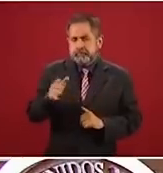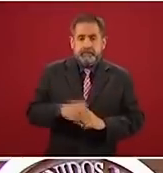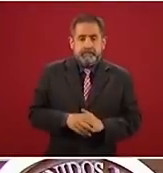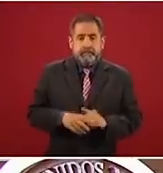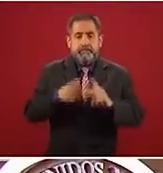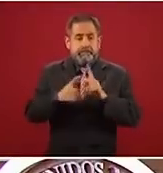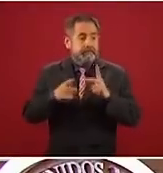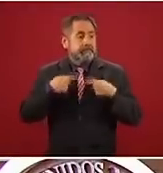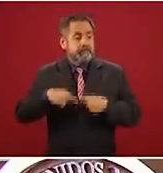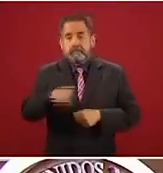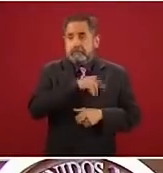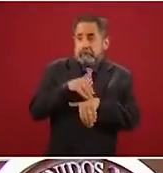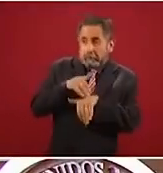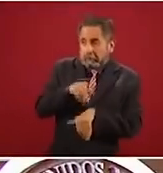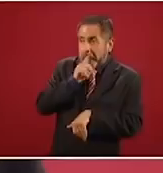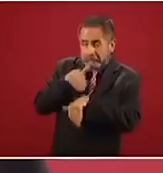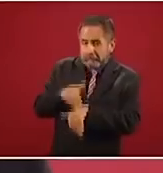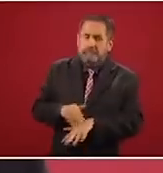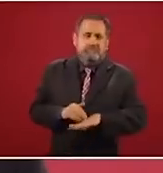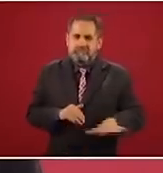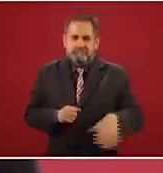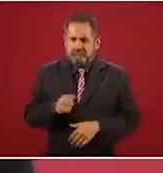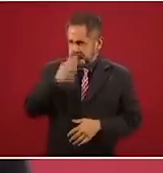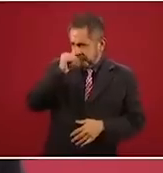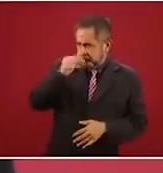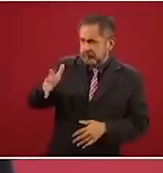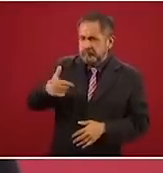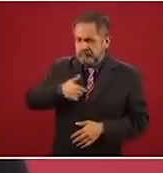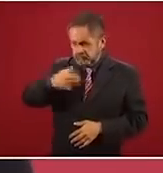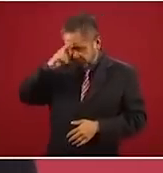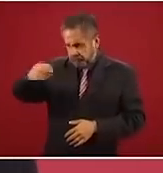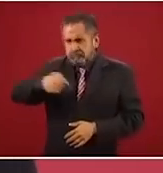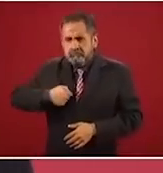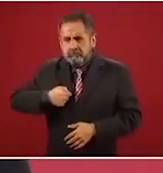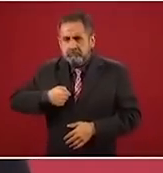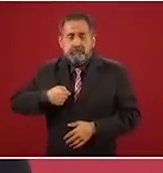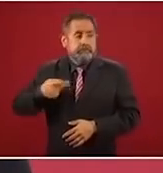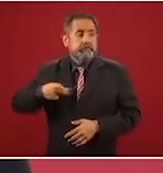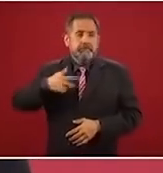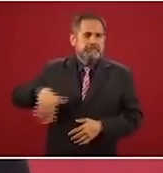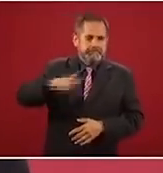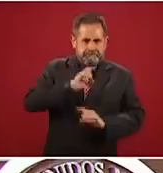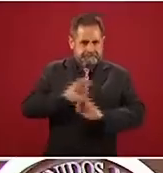gente no se deja. O sea, ya el pueblo está muy avispado,